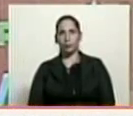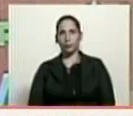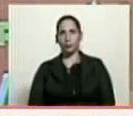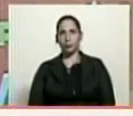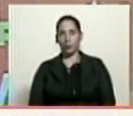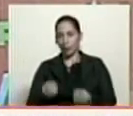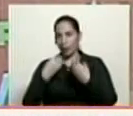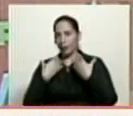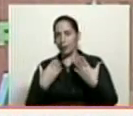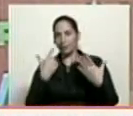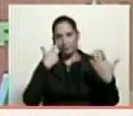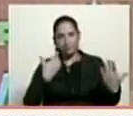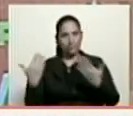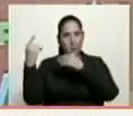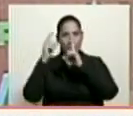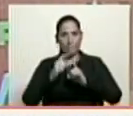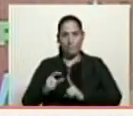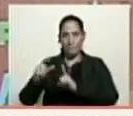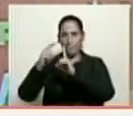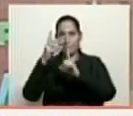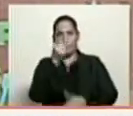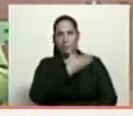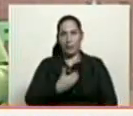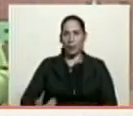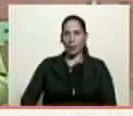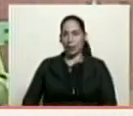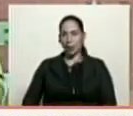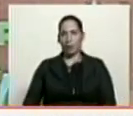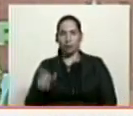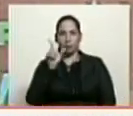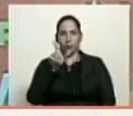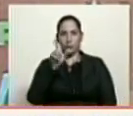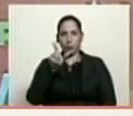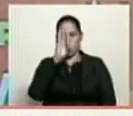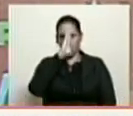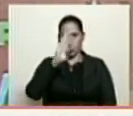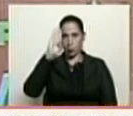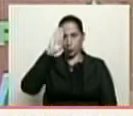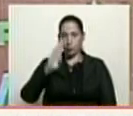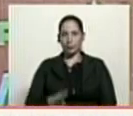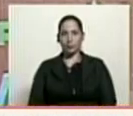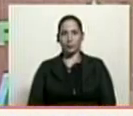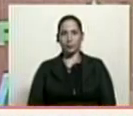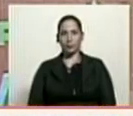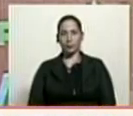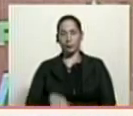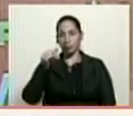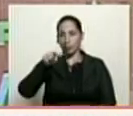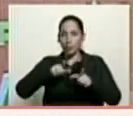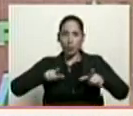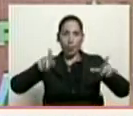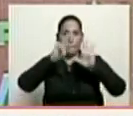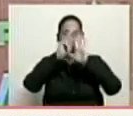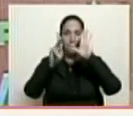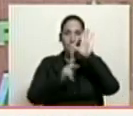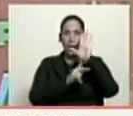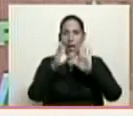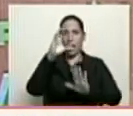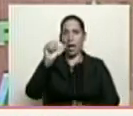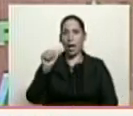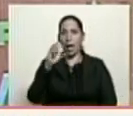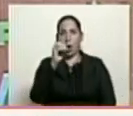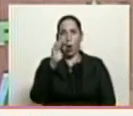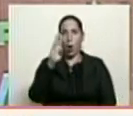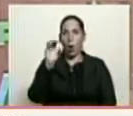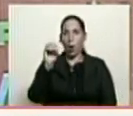Bien, parte entonces de las palabras del primer vicepresidente del Partido Socialista Unido de Venezuela, Diosdado Cabello, desde estos espacios del Parque Los Caobos en nuestra